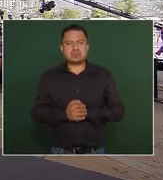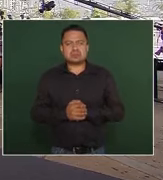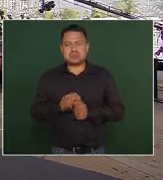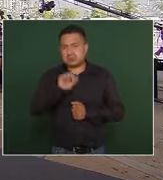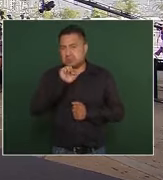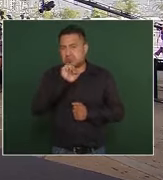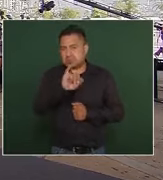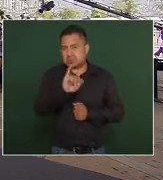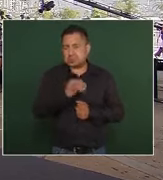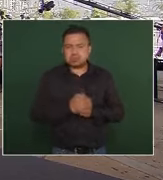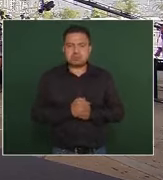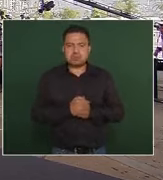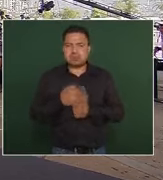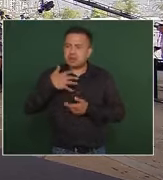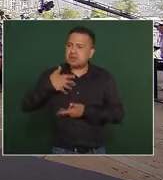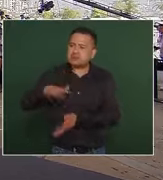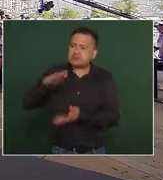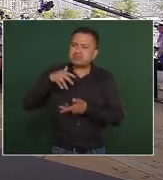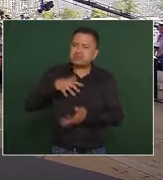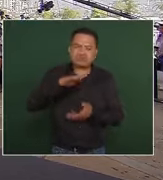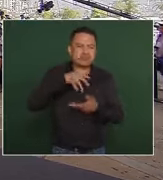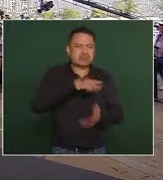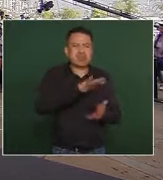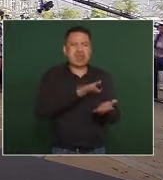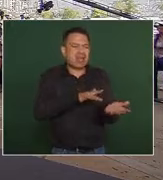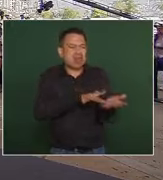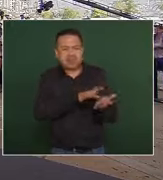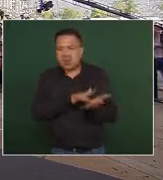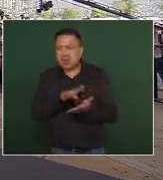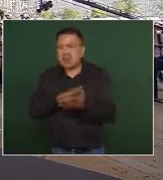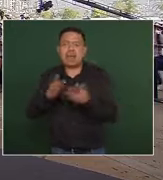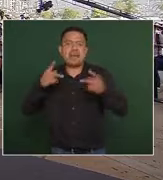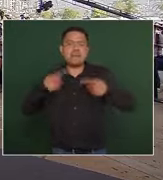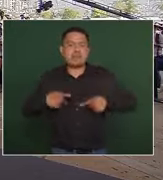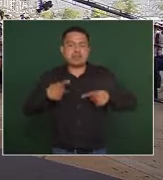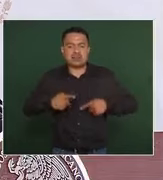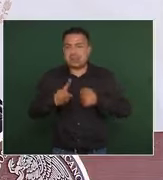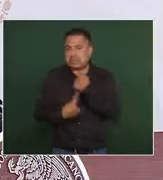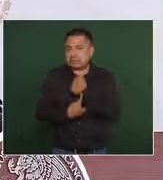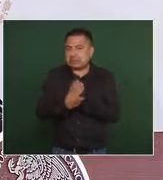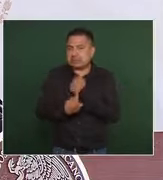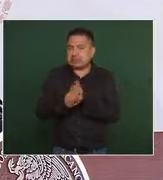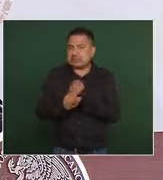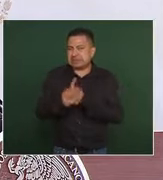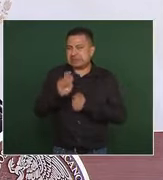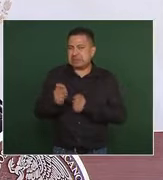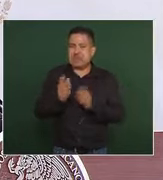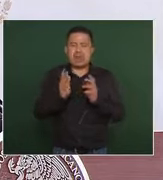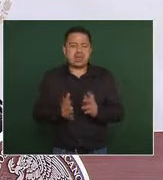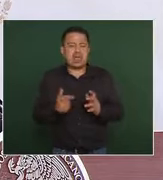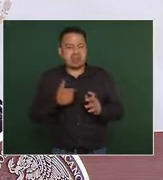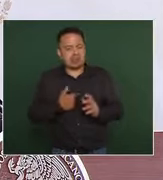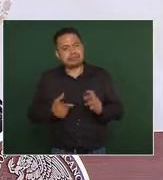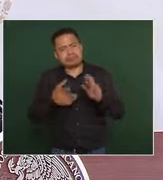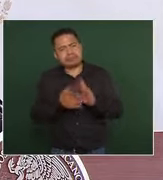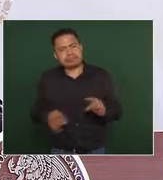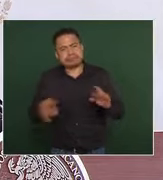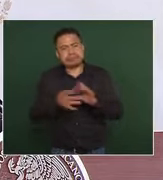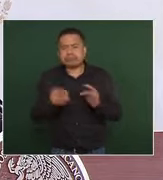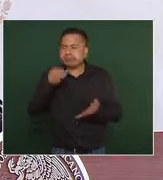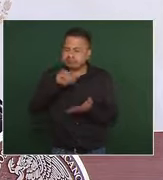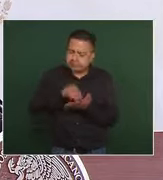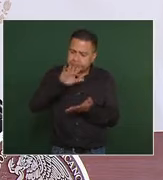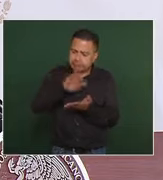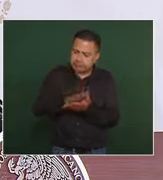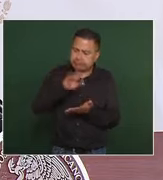Sí, respecto a la entrega del apoyo a las personas afectadas, como hemos venido aquí informando, se hizo un registro,